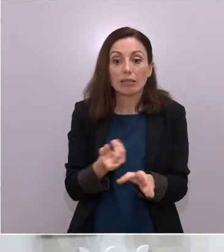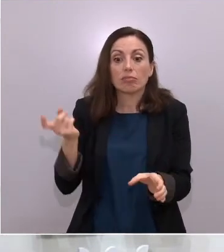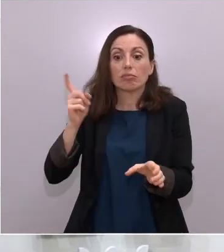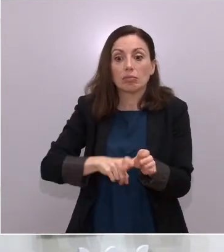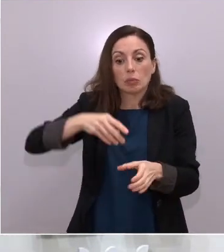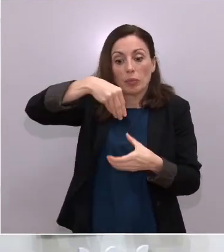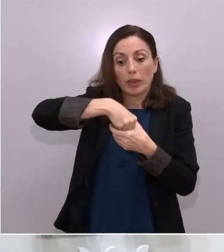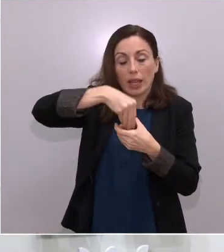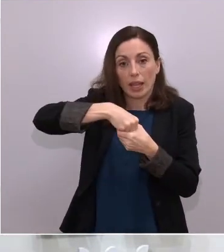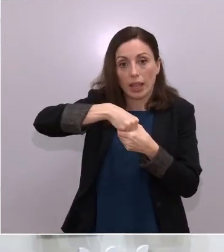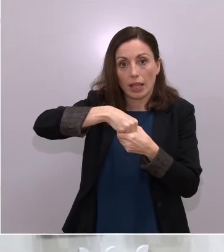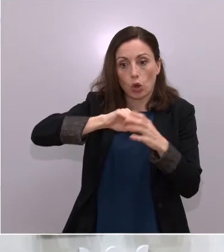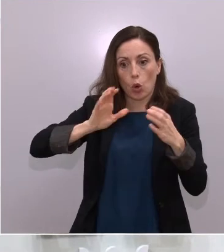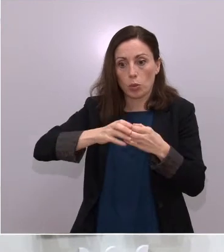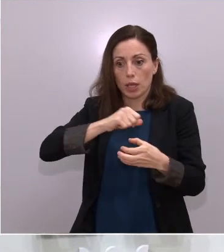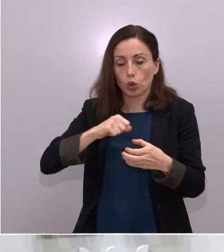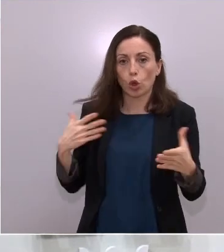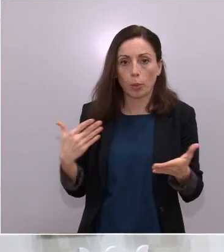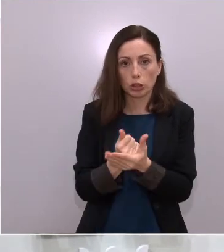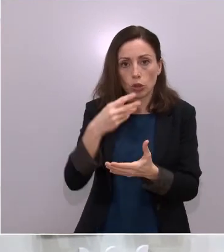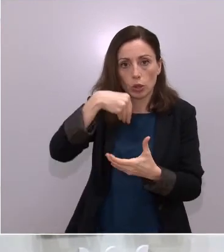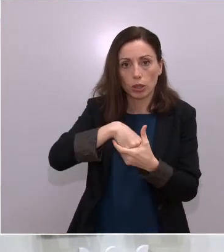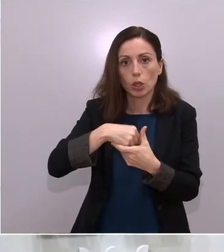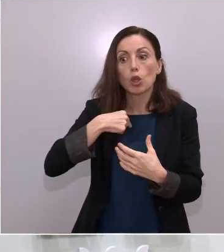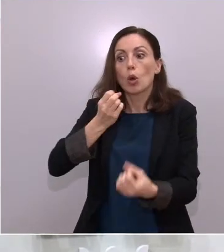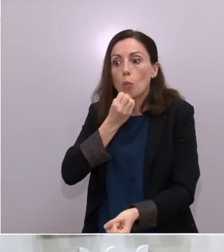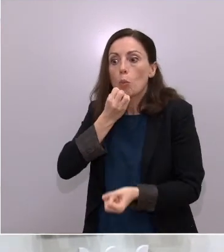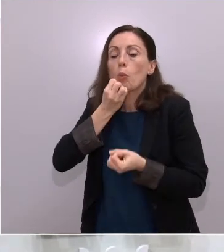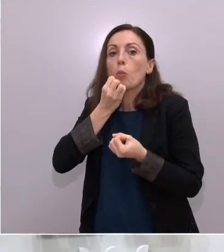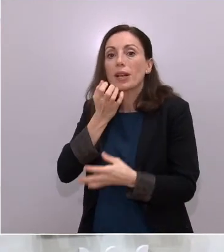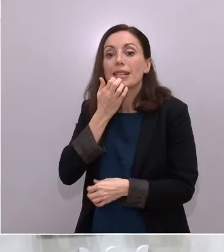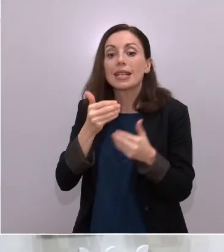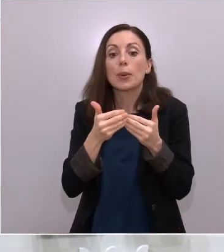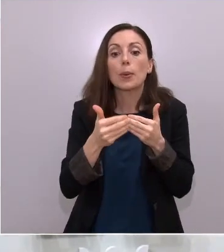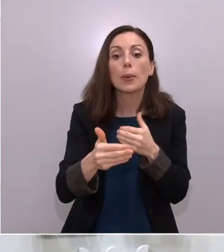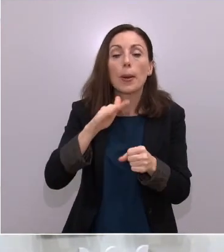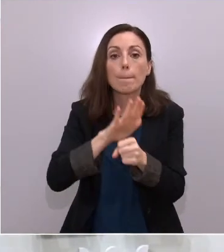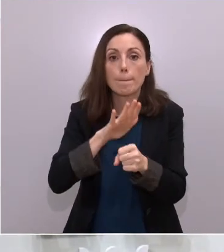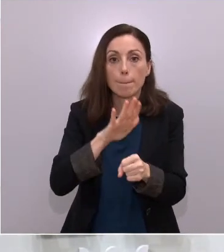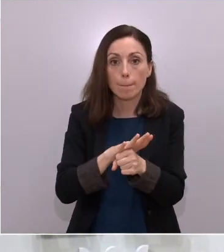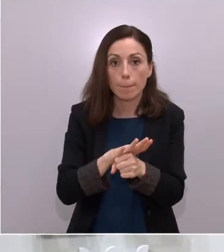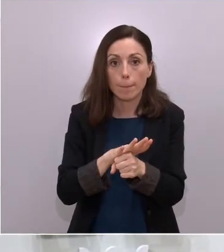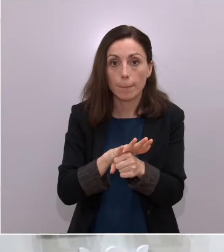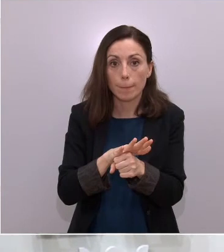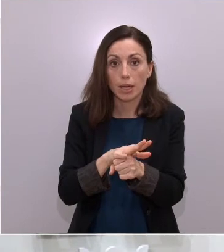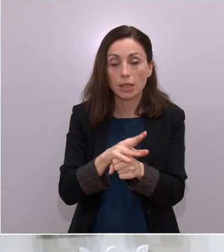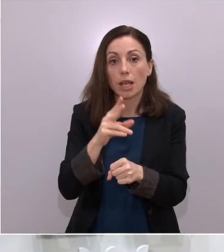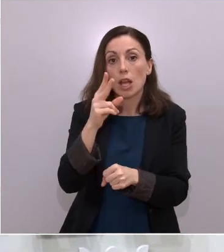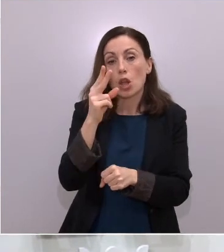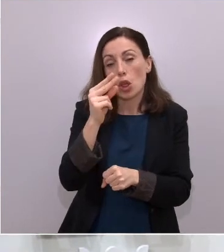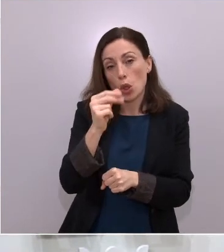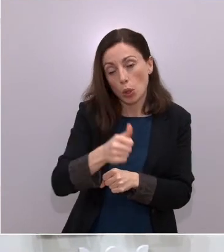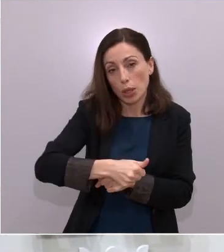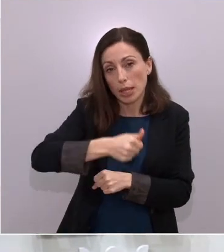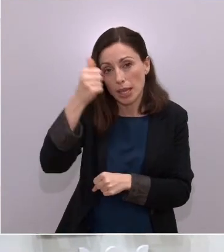a los mismos. Y además le he expresado que si el martes, para el que faltan menos de 48 horas, era